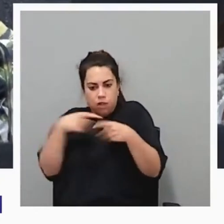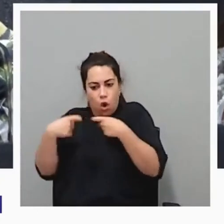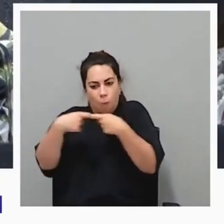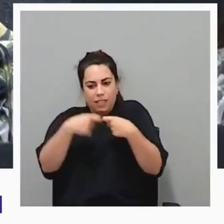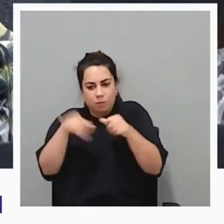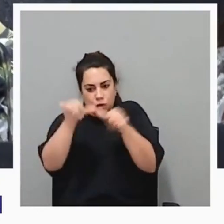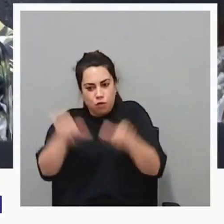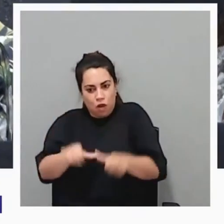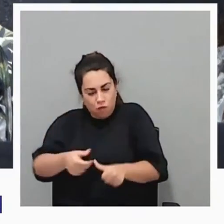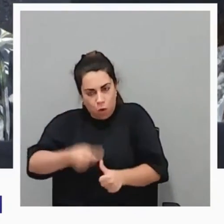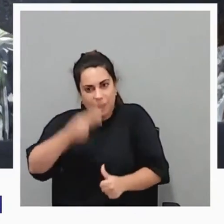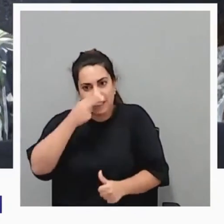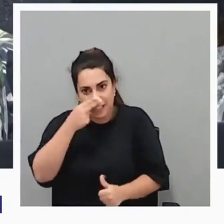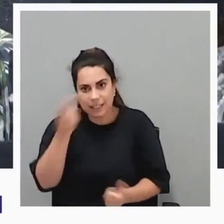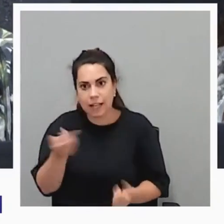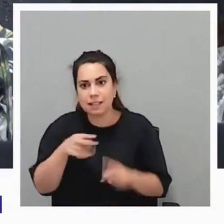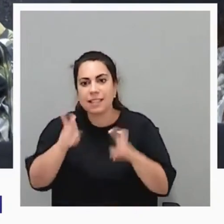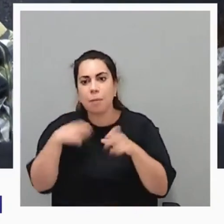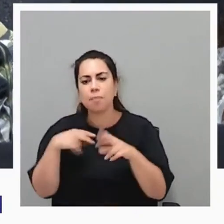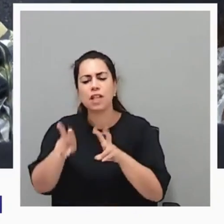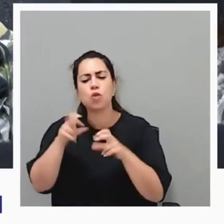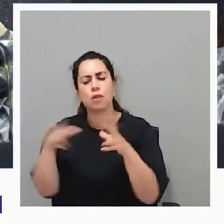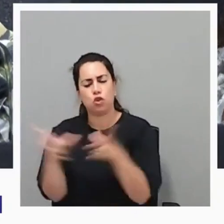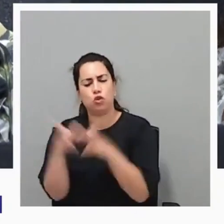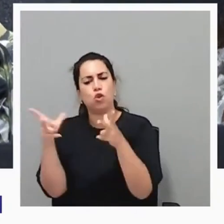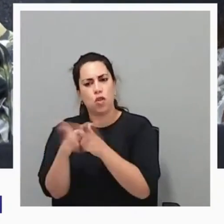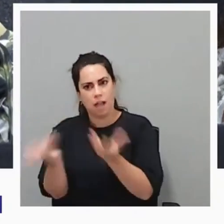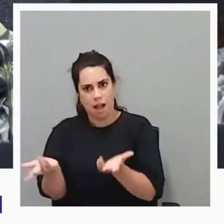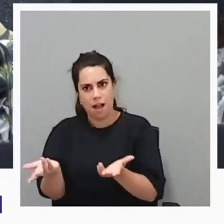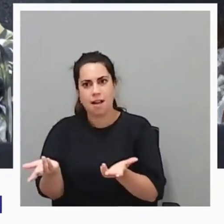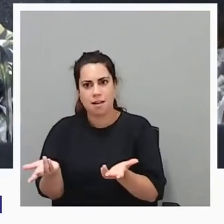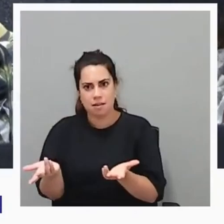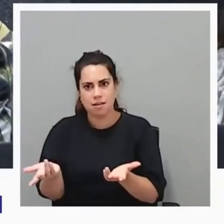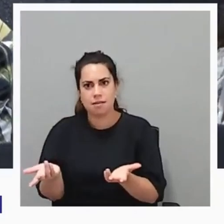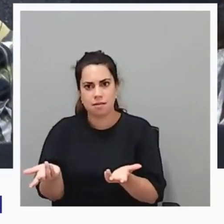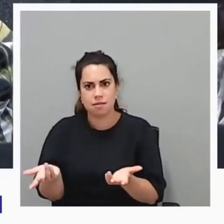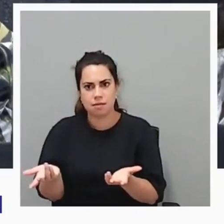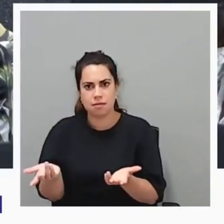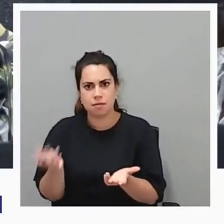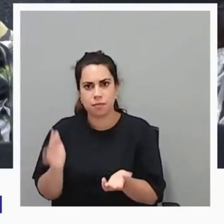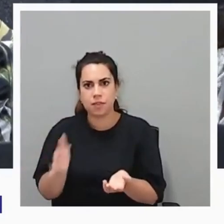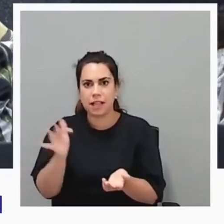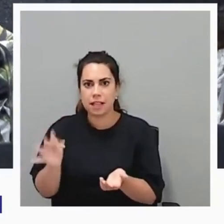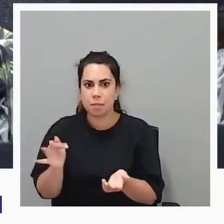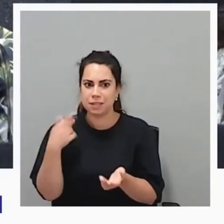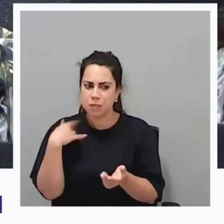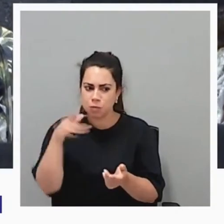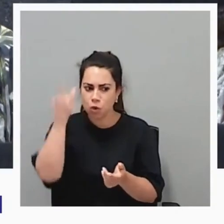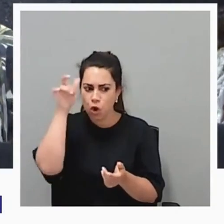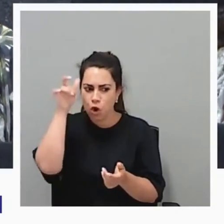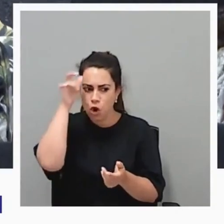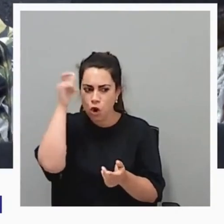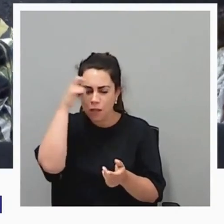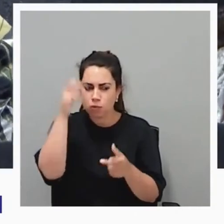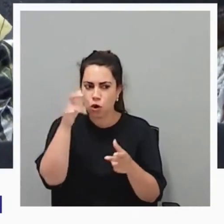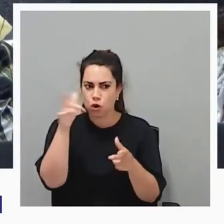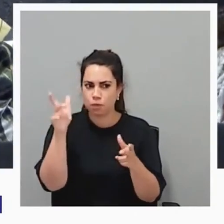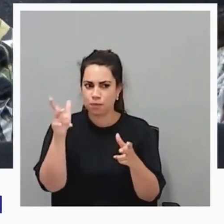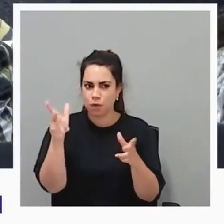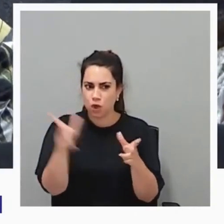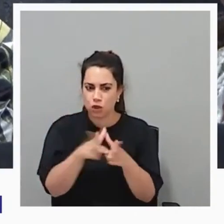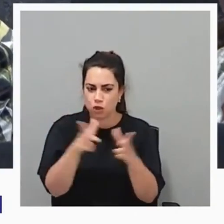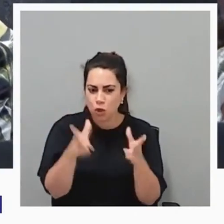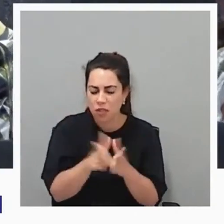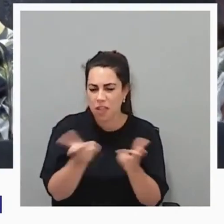de innovación social, y para no confundir lo que es el concepto social en el objeto o en la